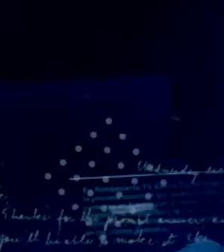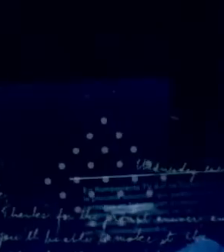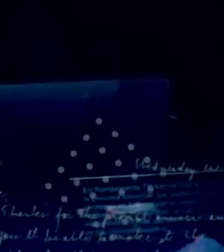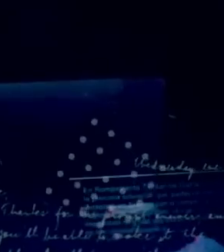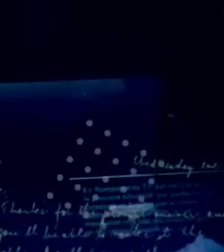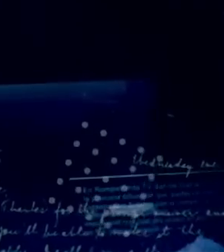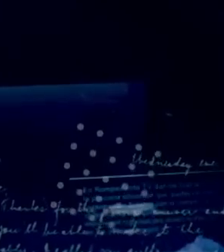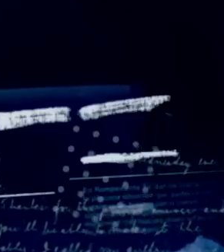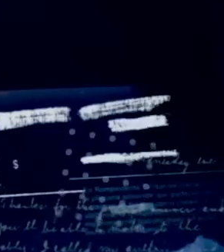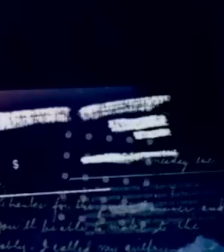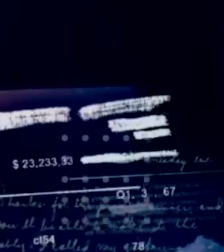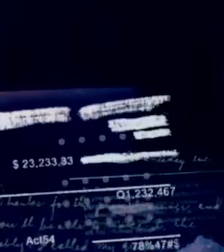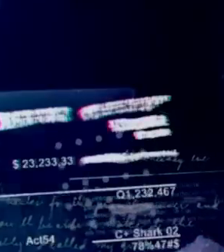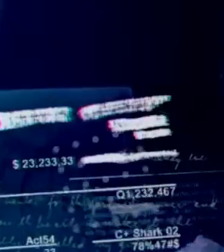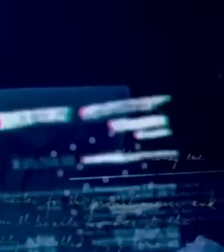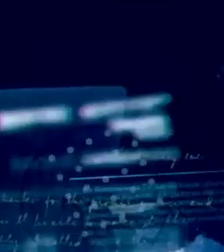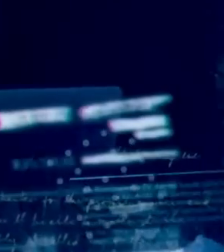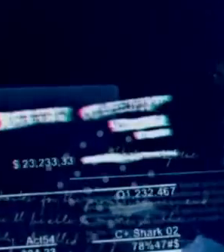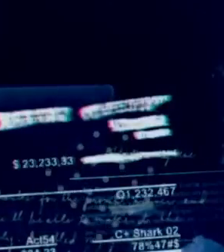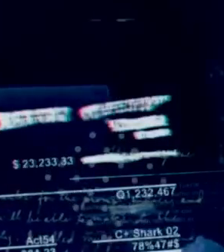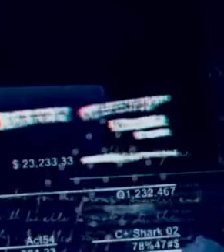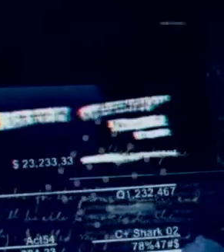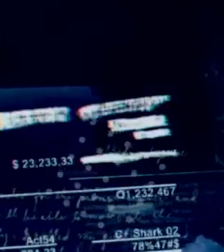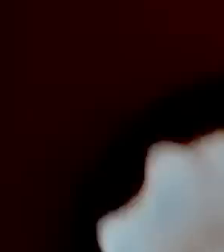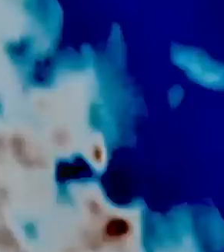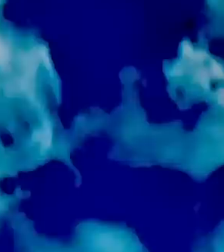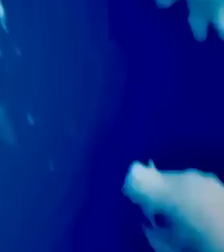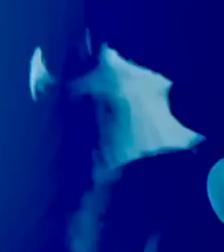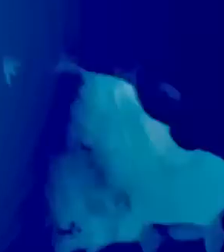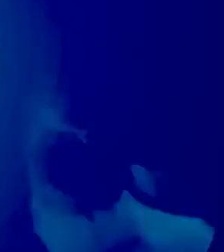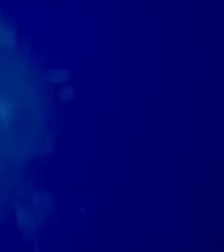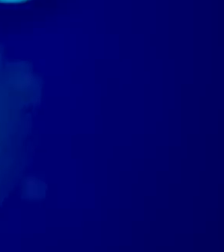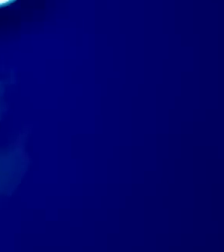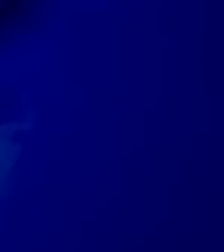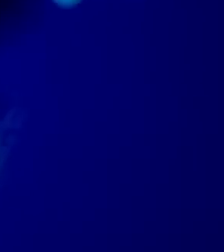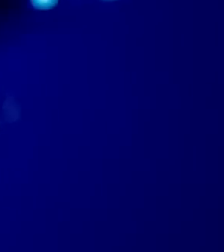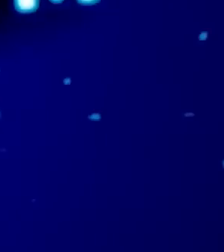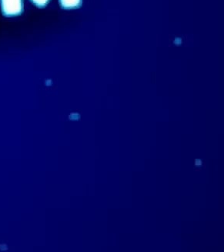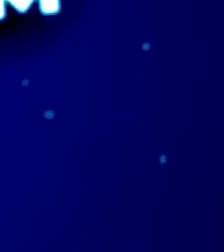Gracias a todos casi siempre